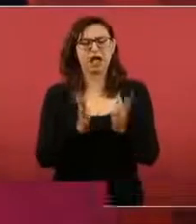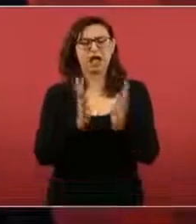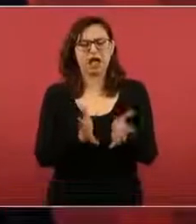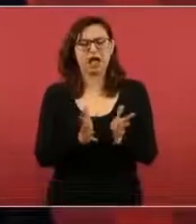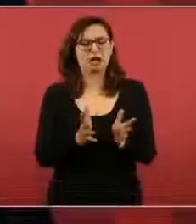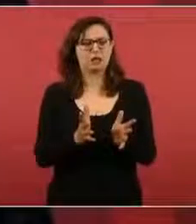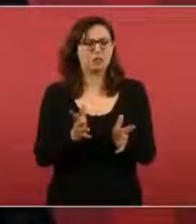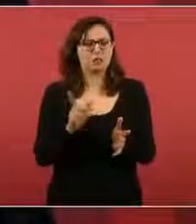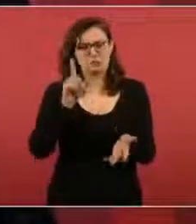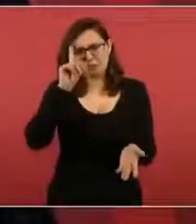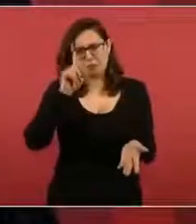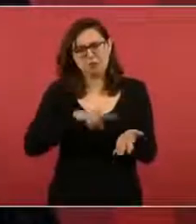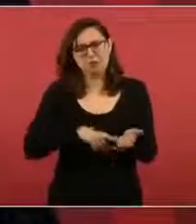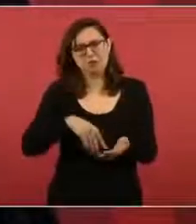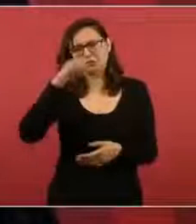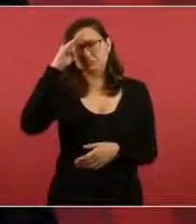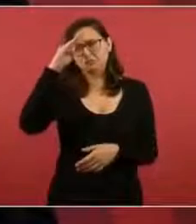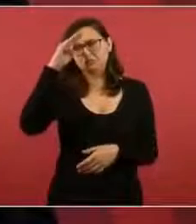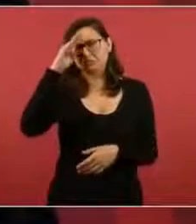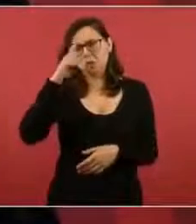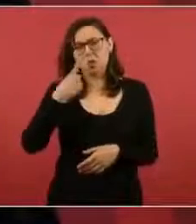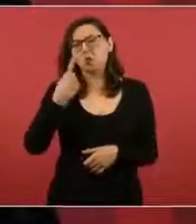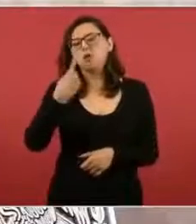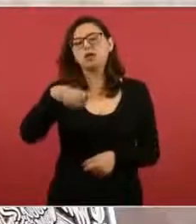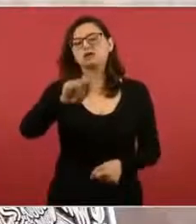a más tardar en una semana.